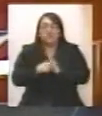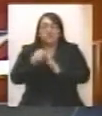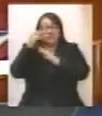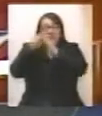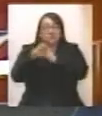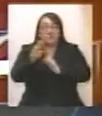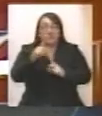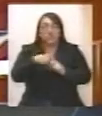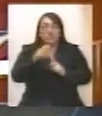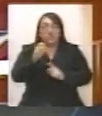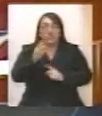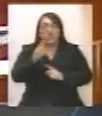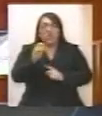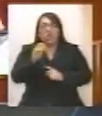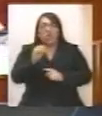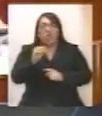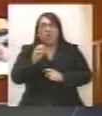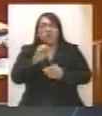minero Toromocho.